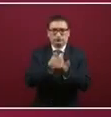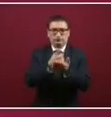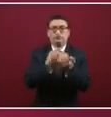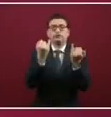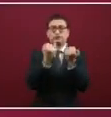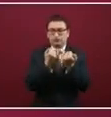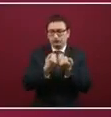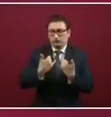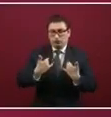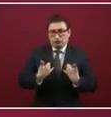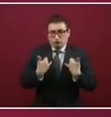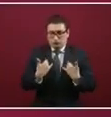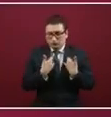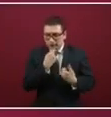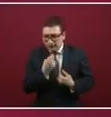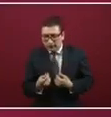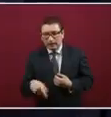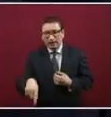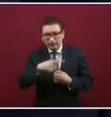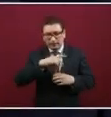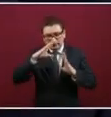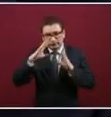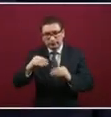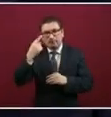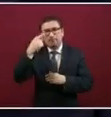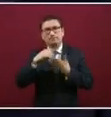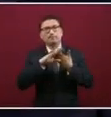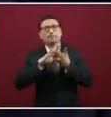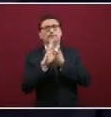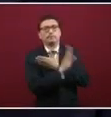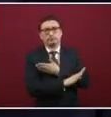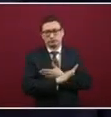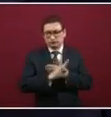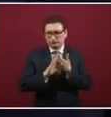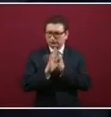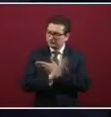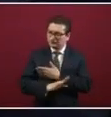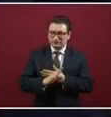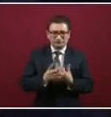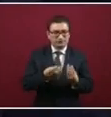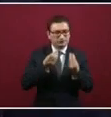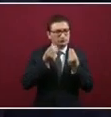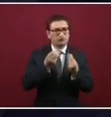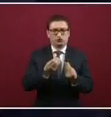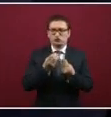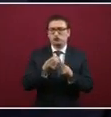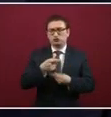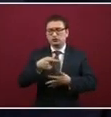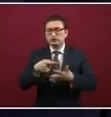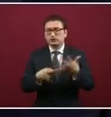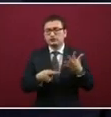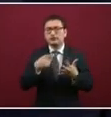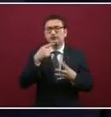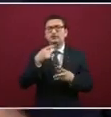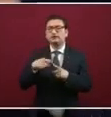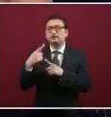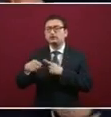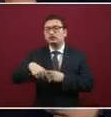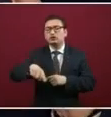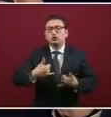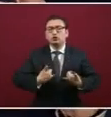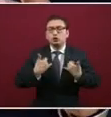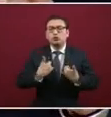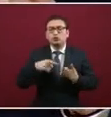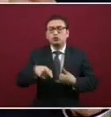prevenir mucho y dar opciones alternativas a los jóvenes. Ese es el